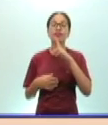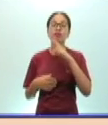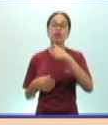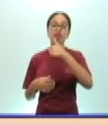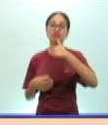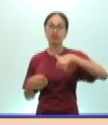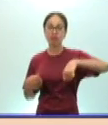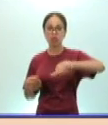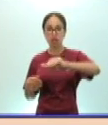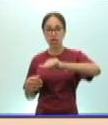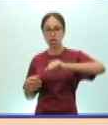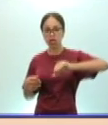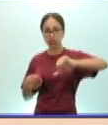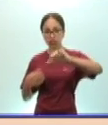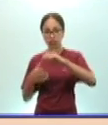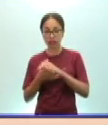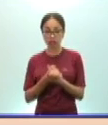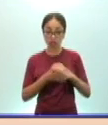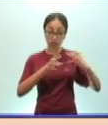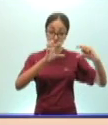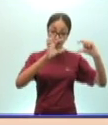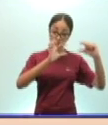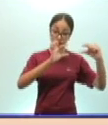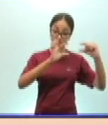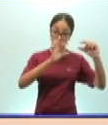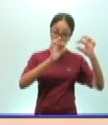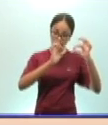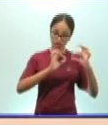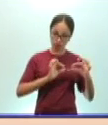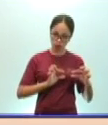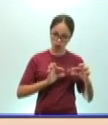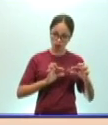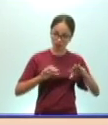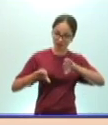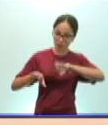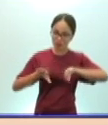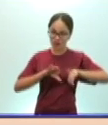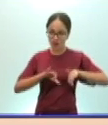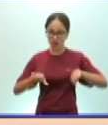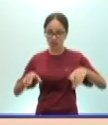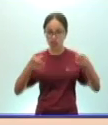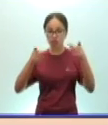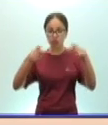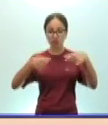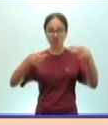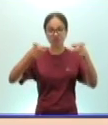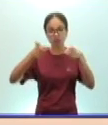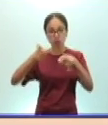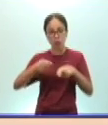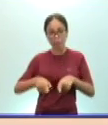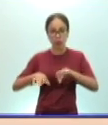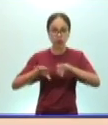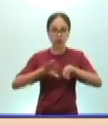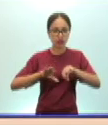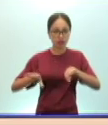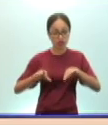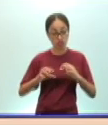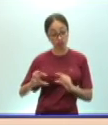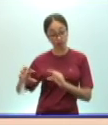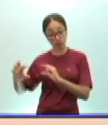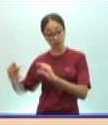forma vertical. ¿Qué operación se realizó? La decantación con el embudo de separación. Separamos al aceite